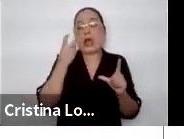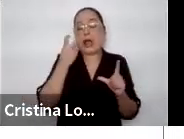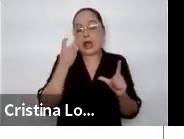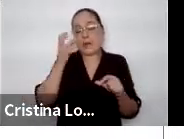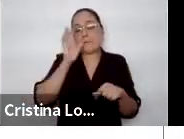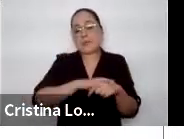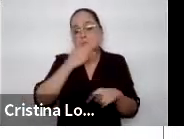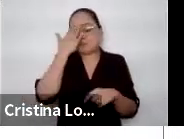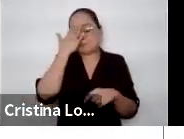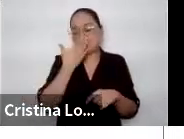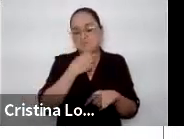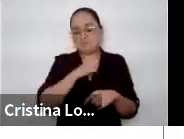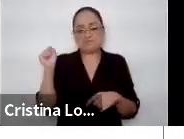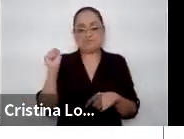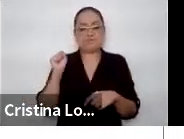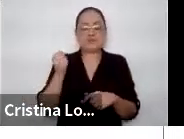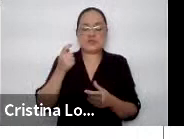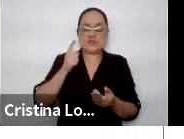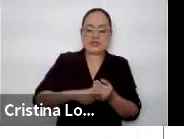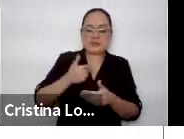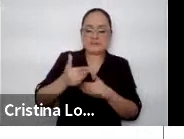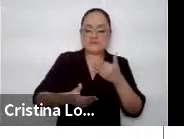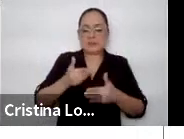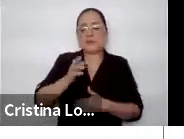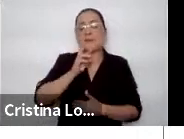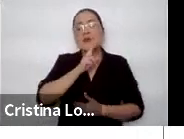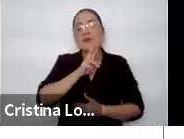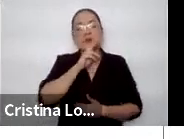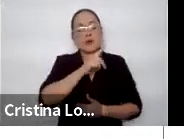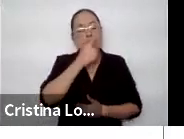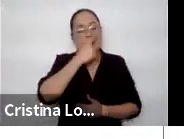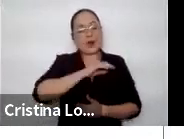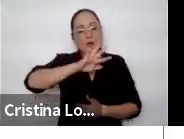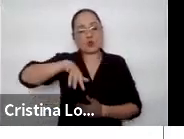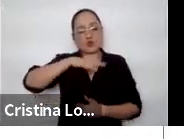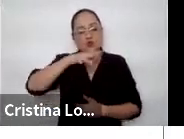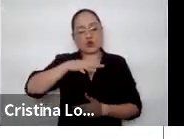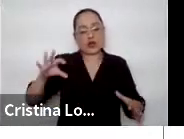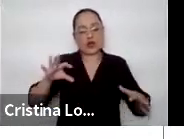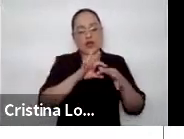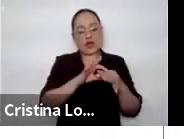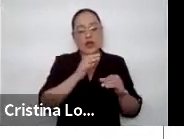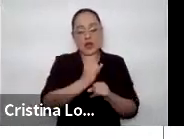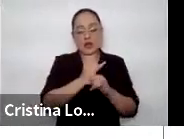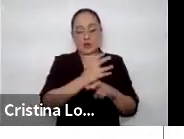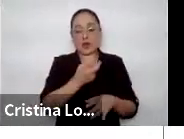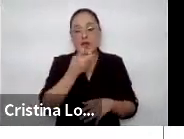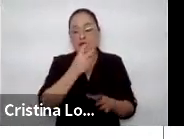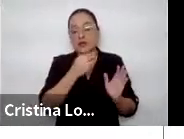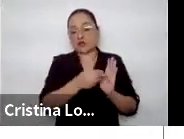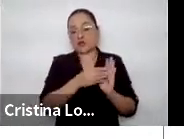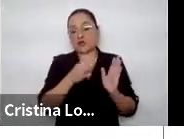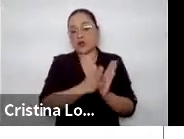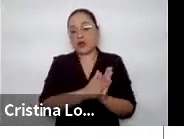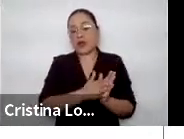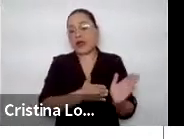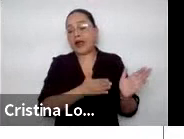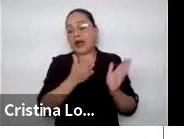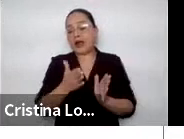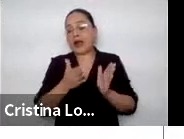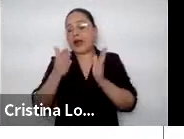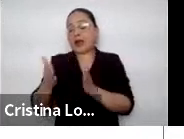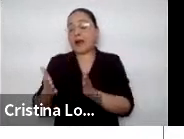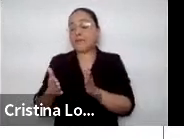les acabo de mostrar para que pueda realizar su función y esto se sube al público hasta el